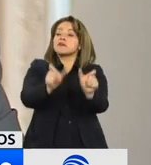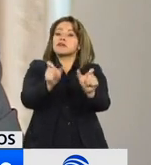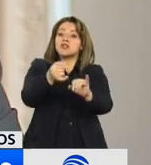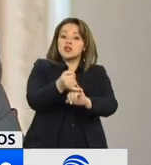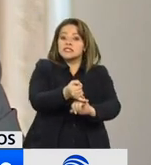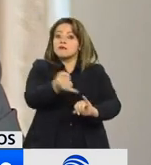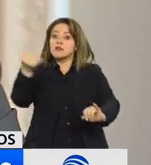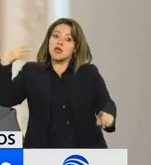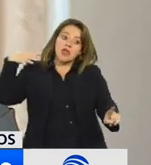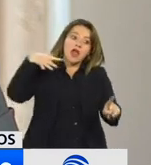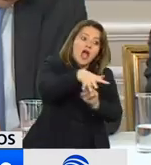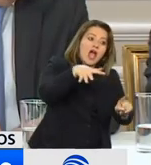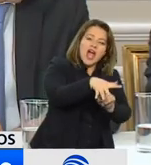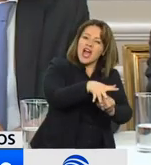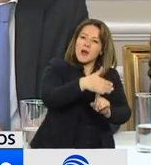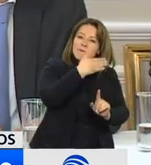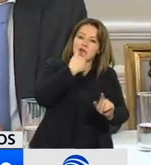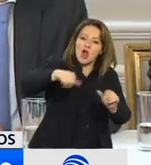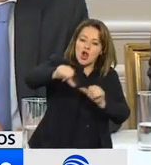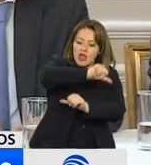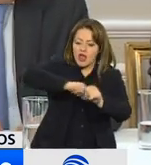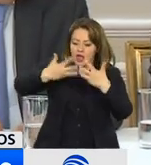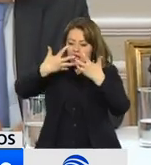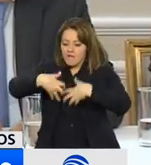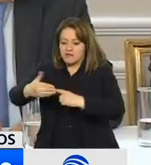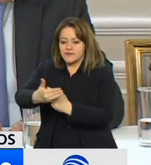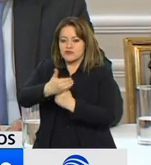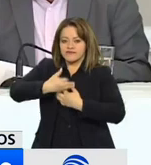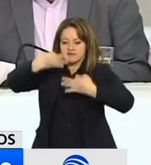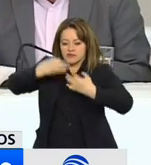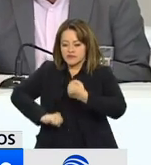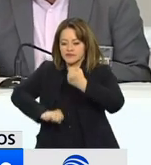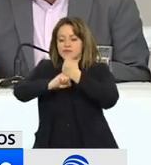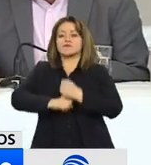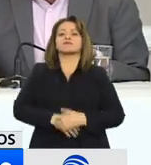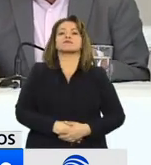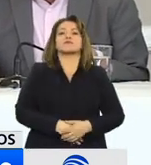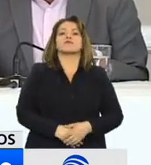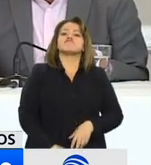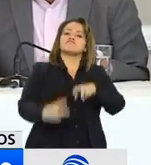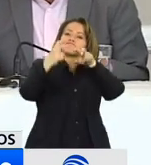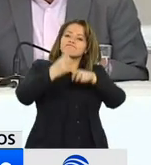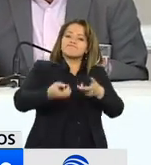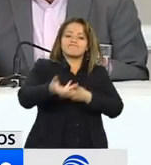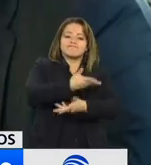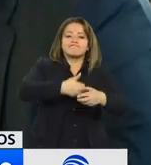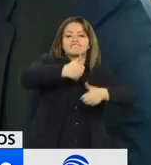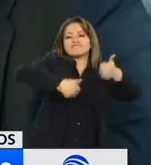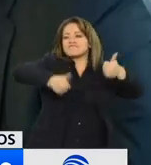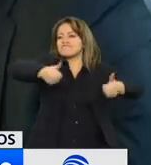protejamos la empresa y ahí dentro de la empresa productiva. En este encuentro participaron los representantes de